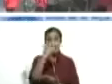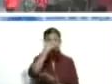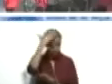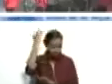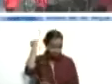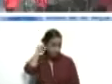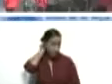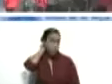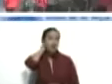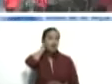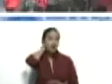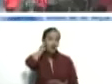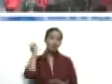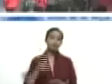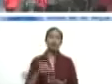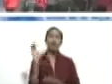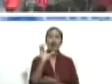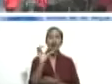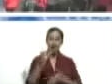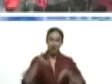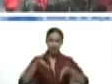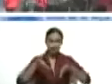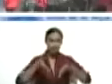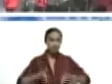de libertadores.